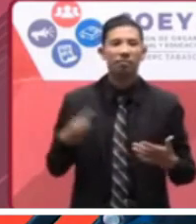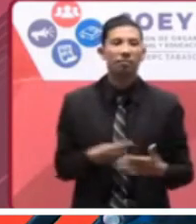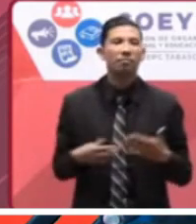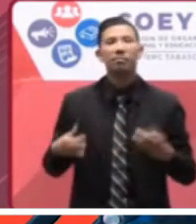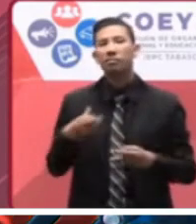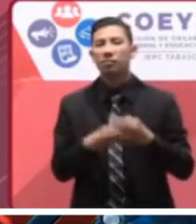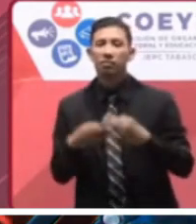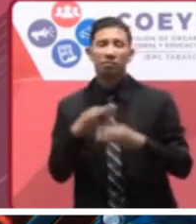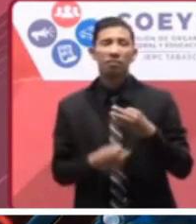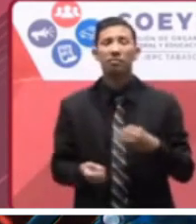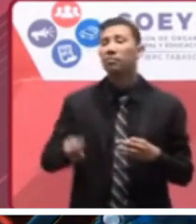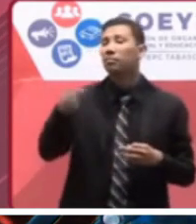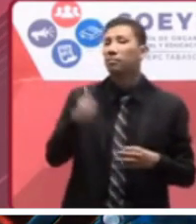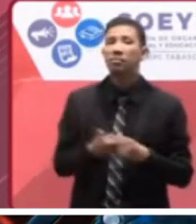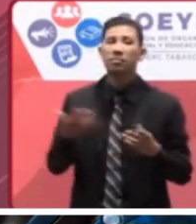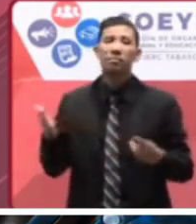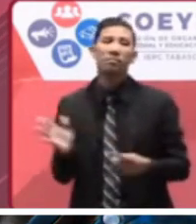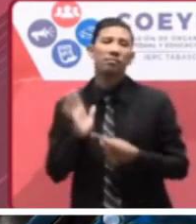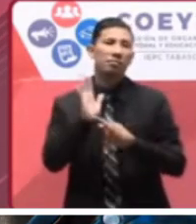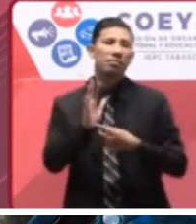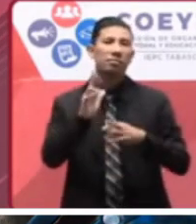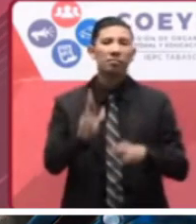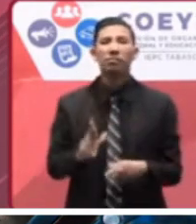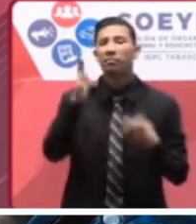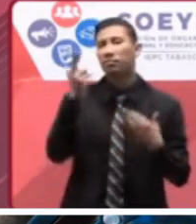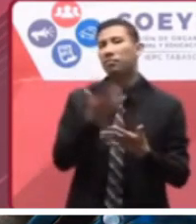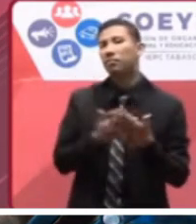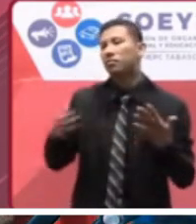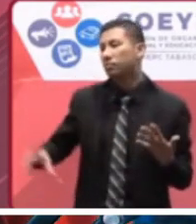Pero esta es la primera vez que se presenta una iniciativa de reforma desde